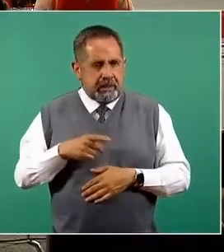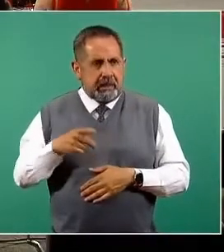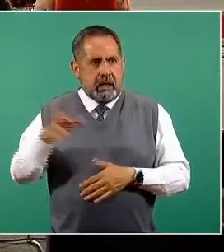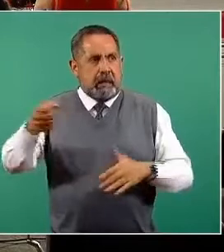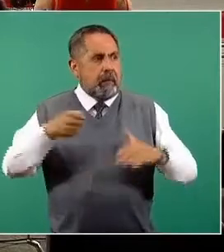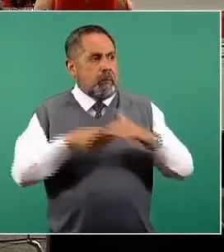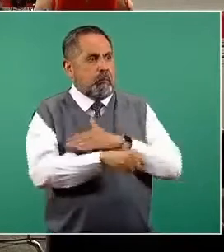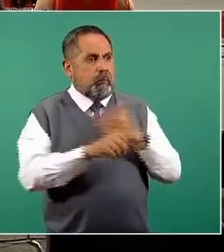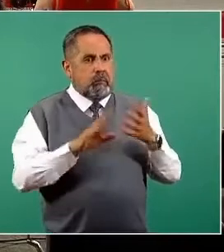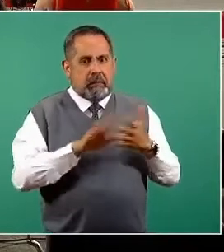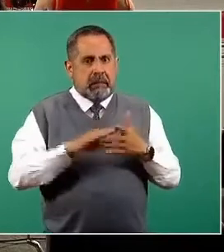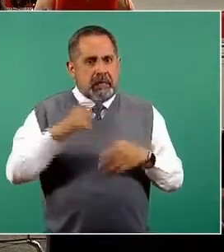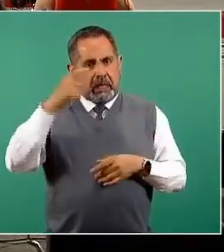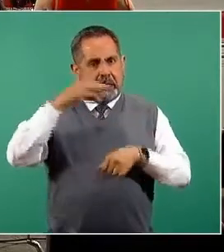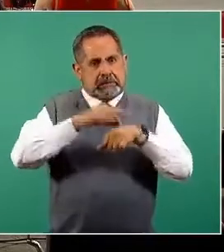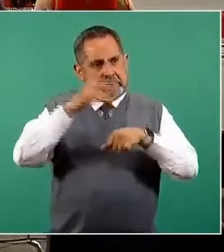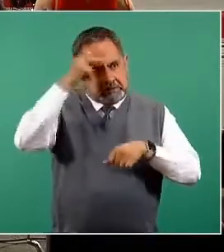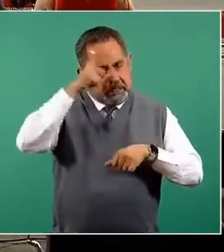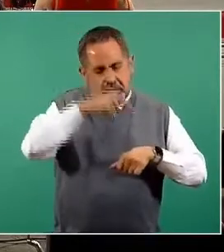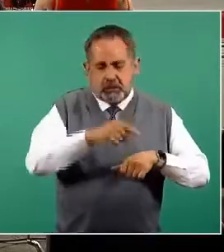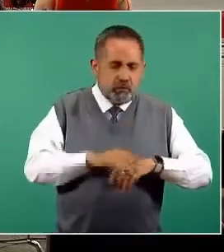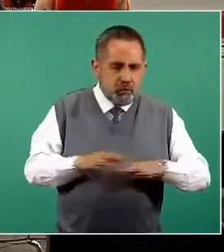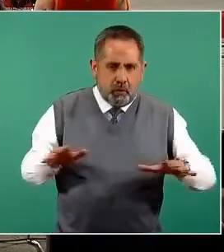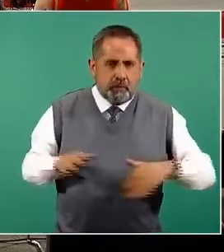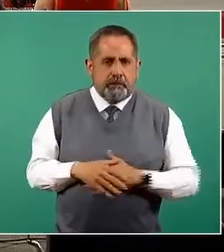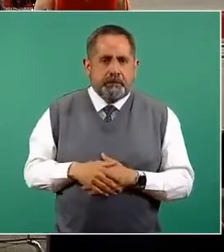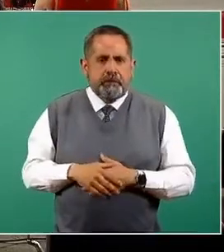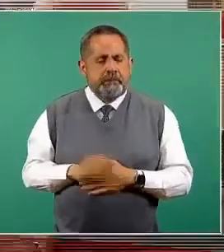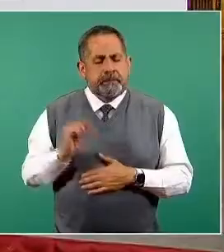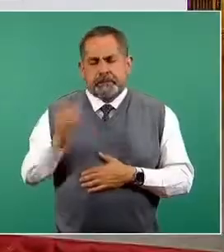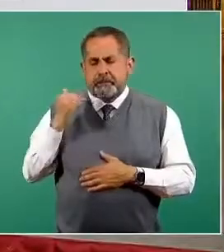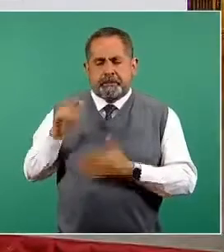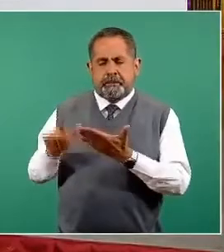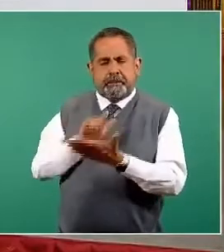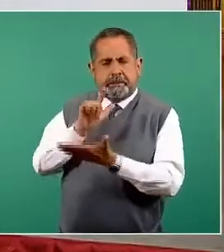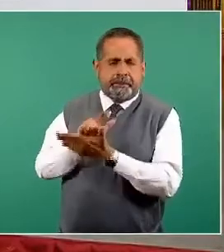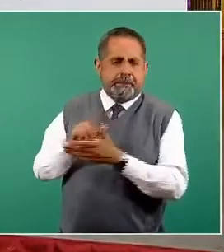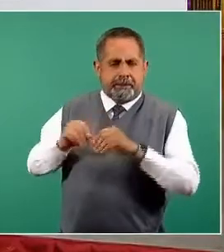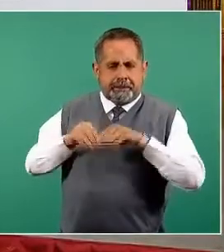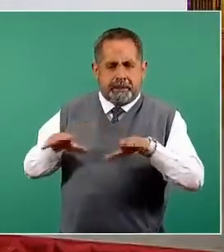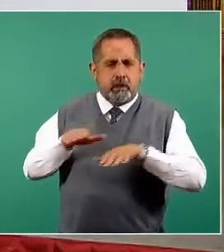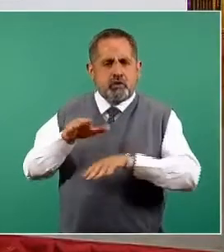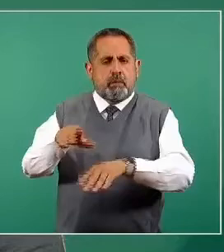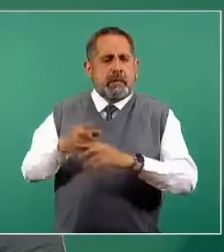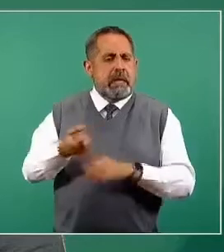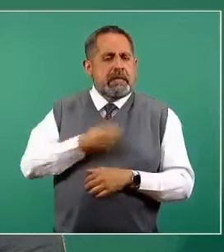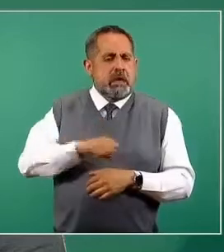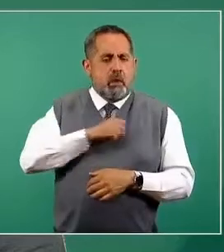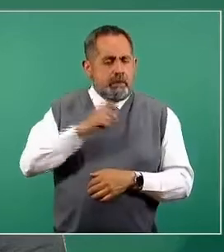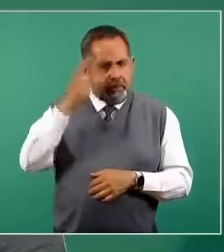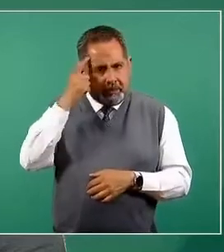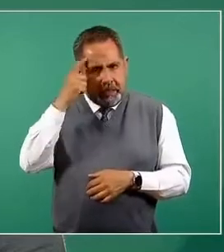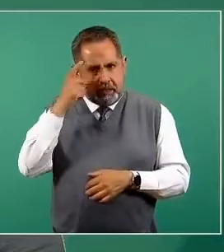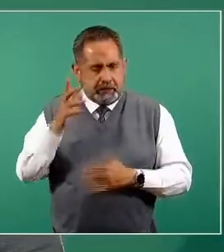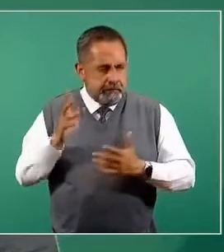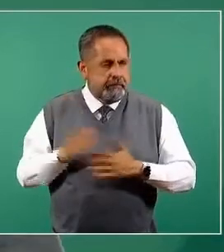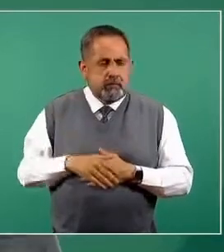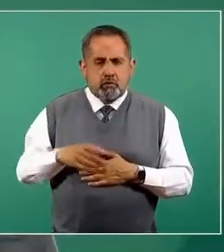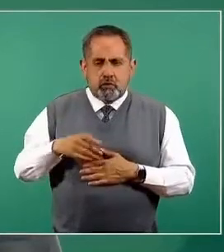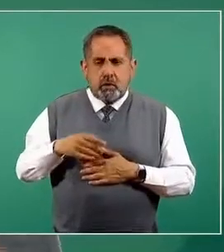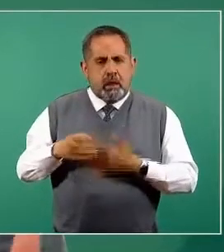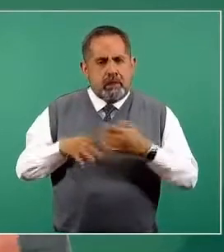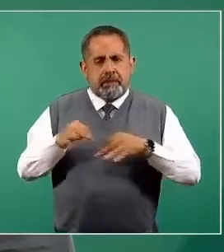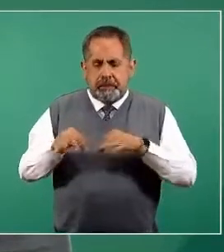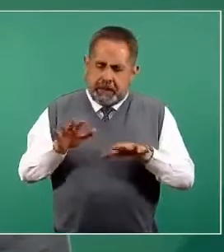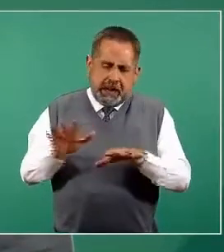internamientos psiquiátricos exclusivos. Y acaba de promulgarse una ley sobre salud mental y estamos trabajando ya